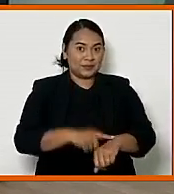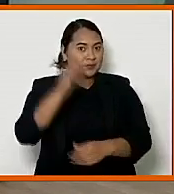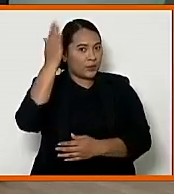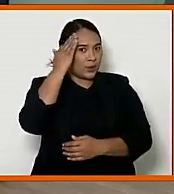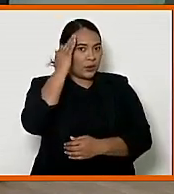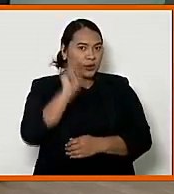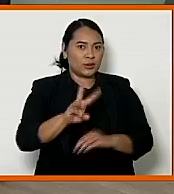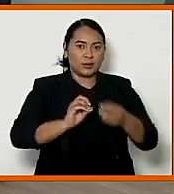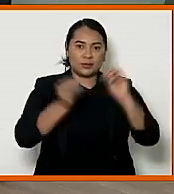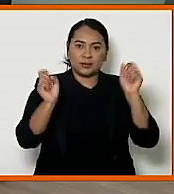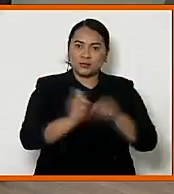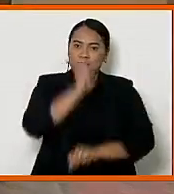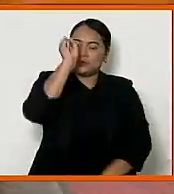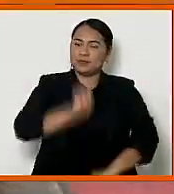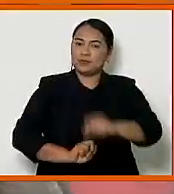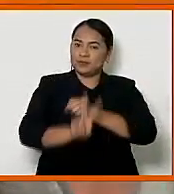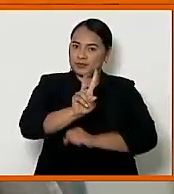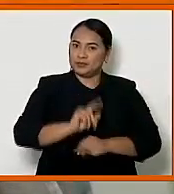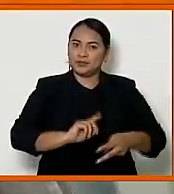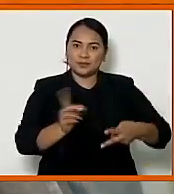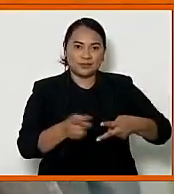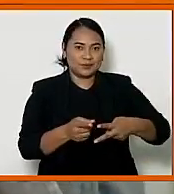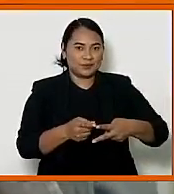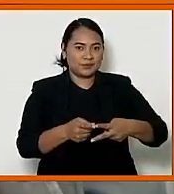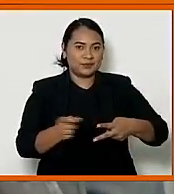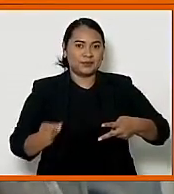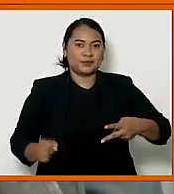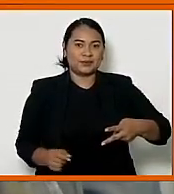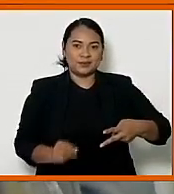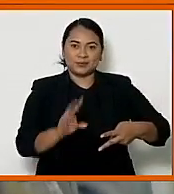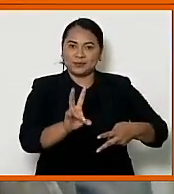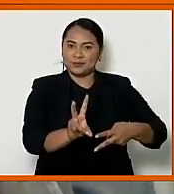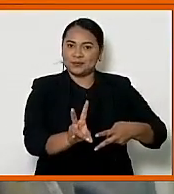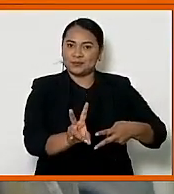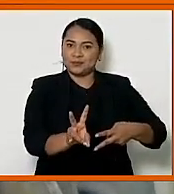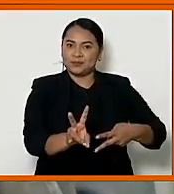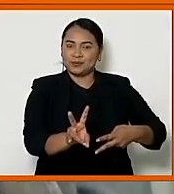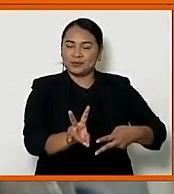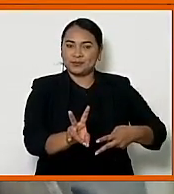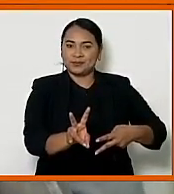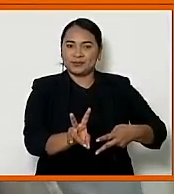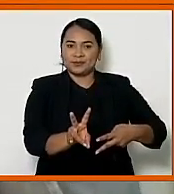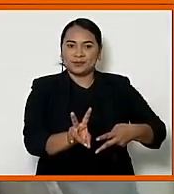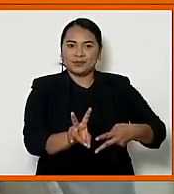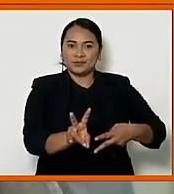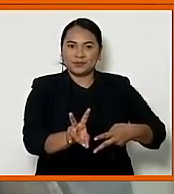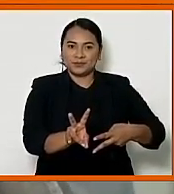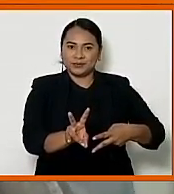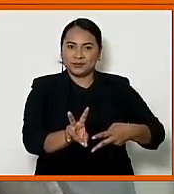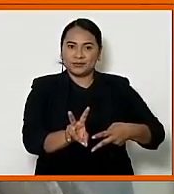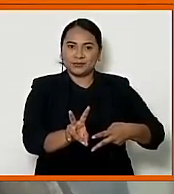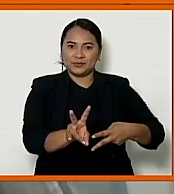primer número ganador con su primer dígito, el 7. Segundo dígito,